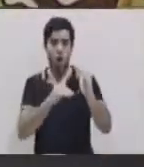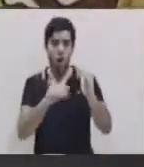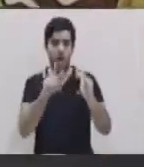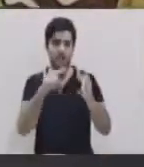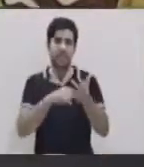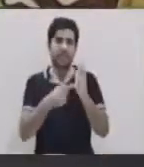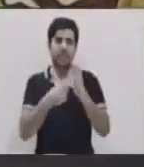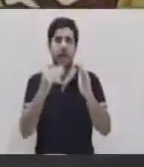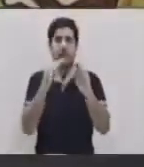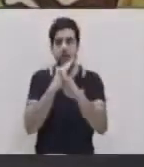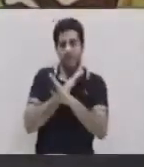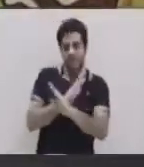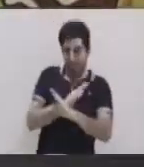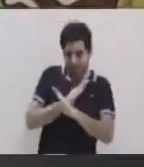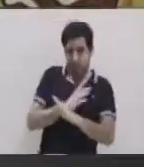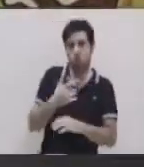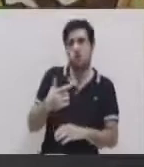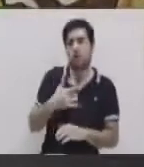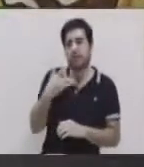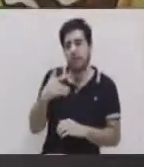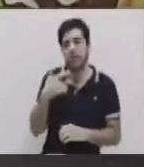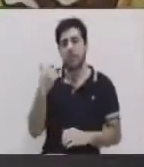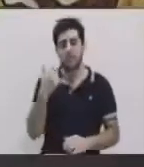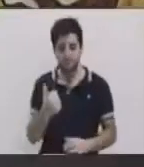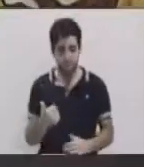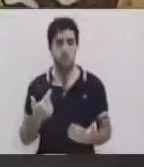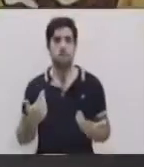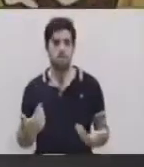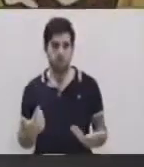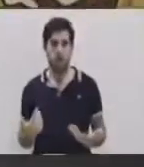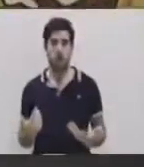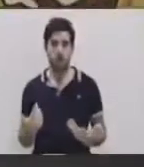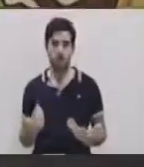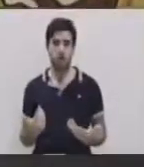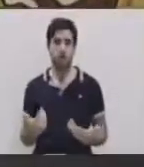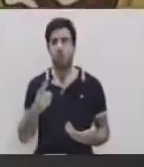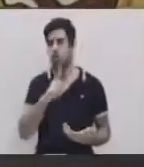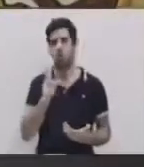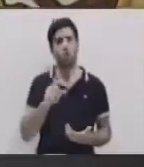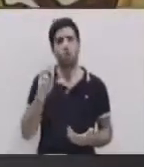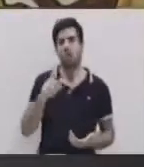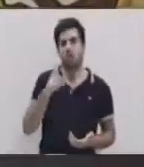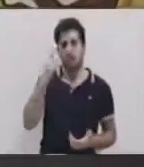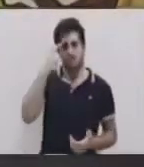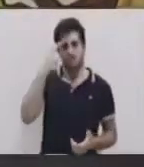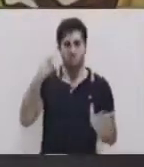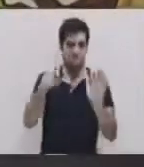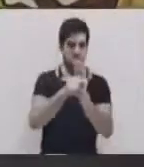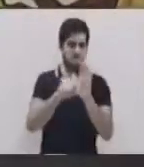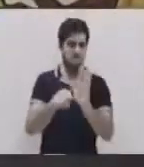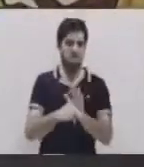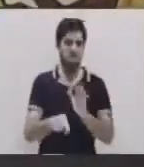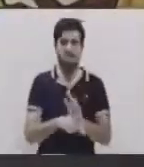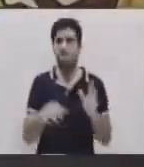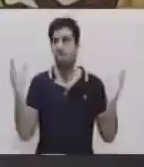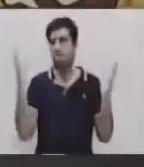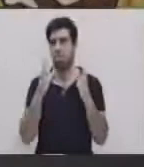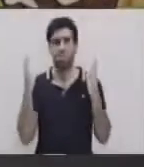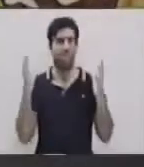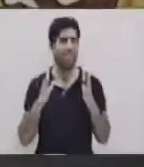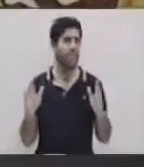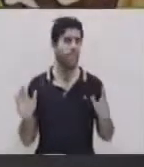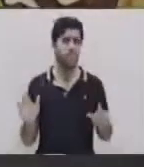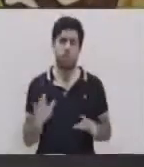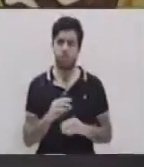en donde yo también necesito, ¿verdad? Y no necesitamos realmente un lugar tan